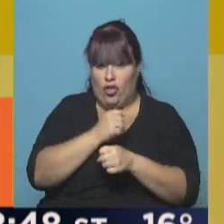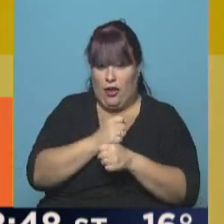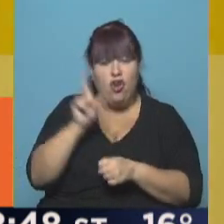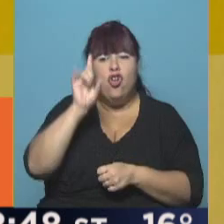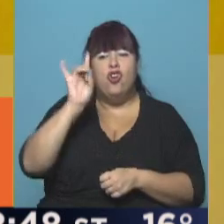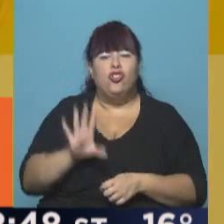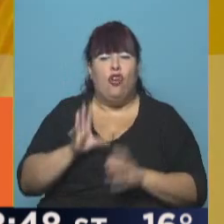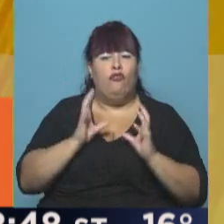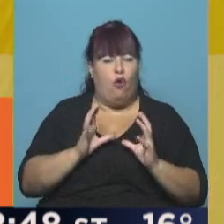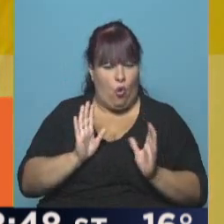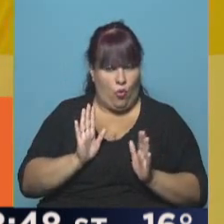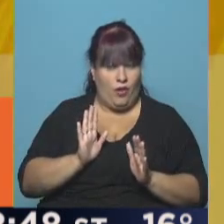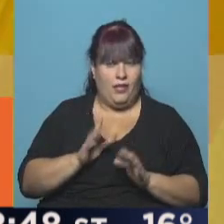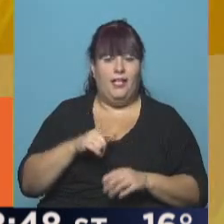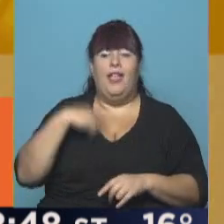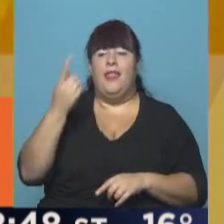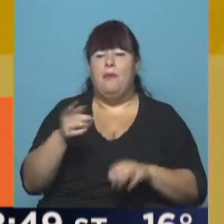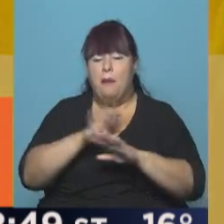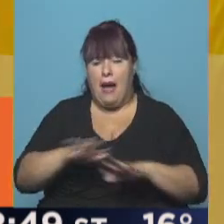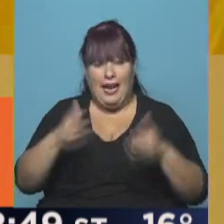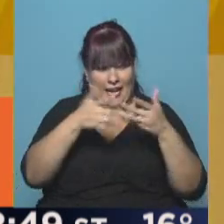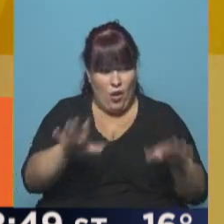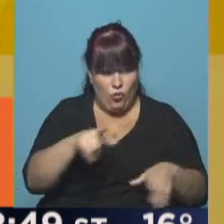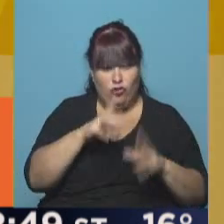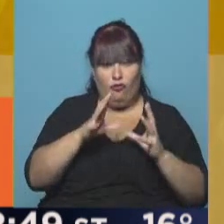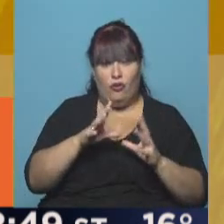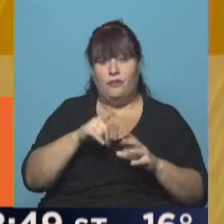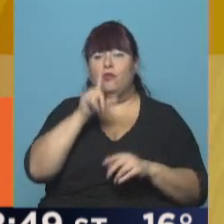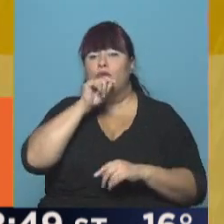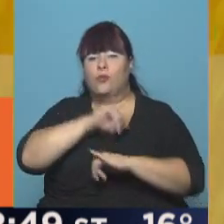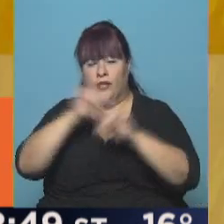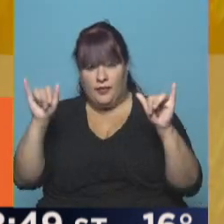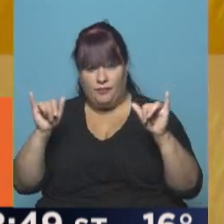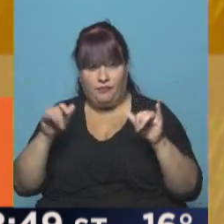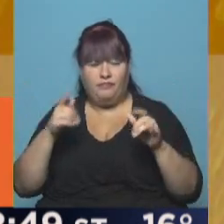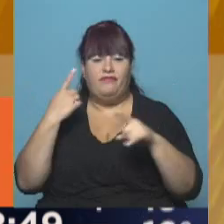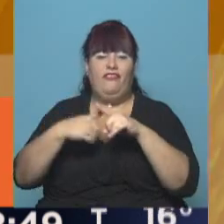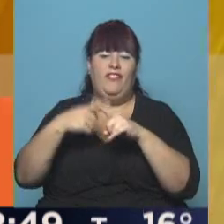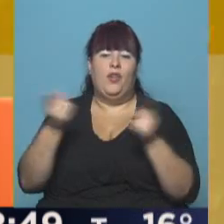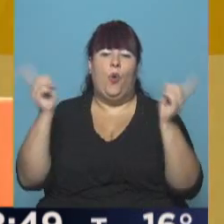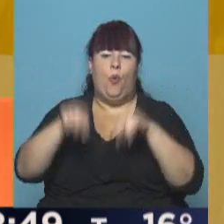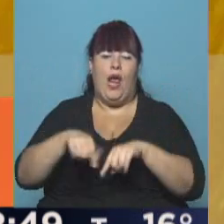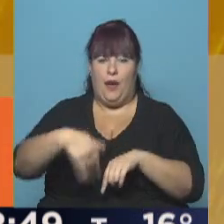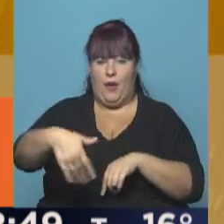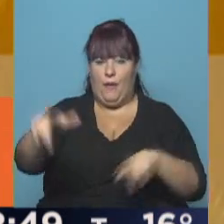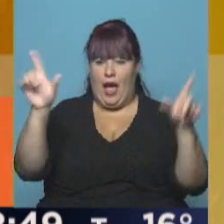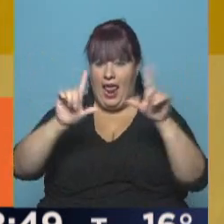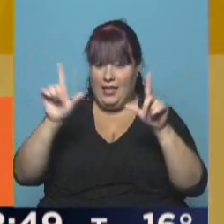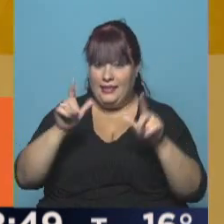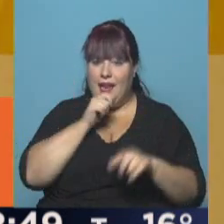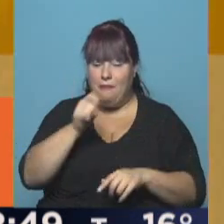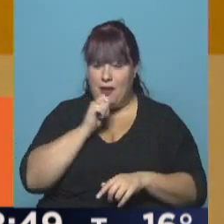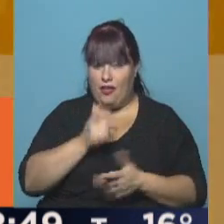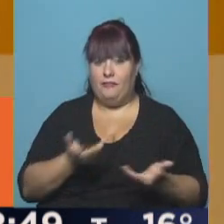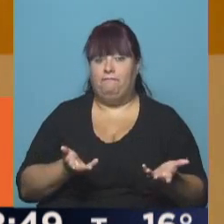no solamente el fútbol, y una hora después de renunciar hacía un tuit festejando su regreso próximo a la